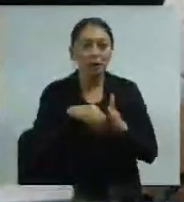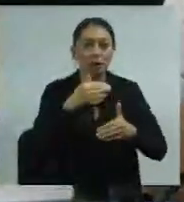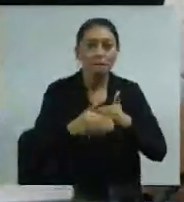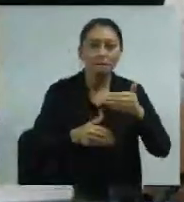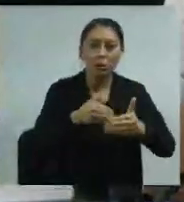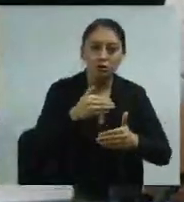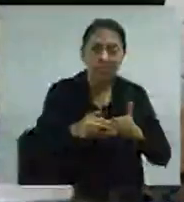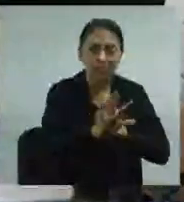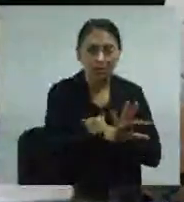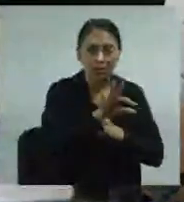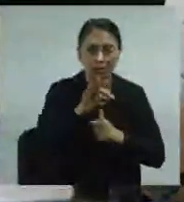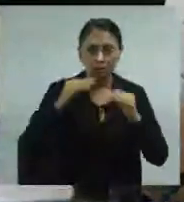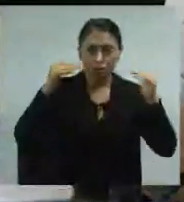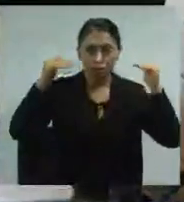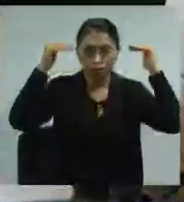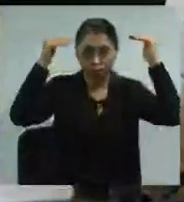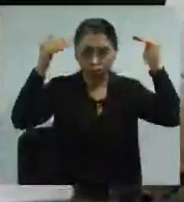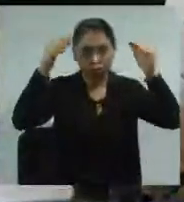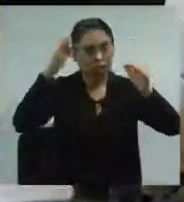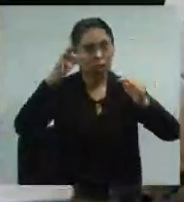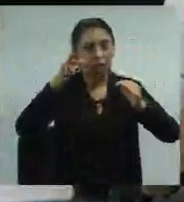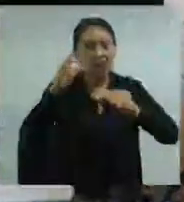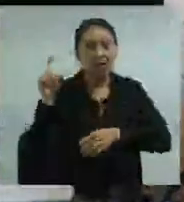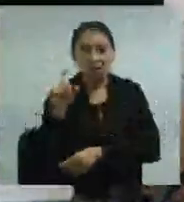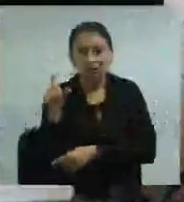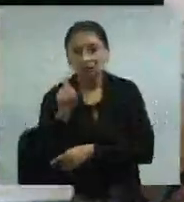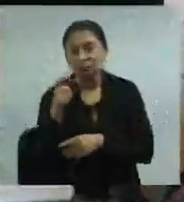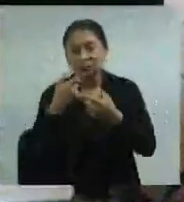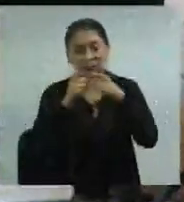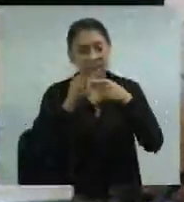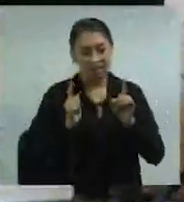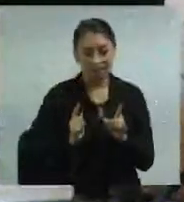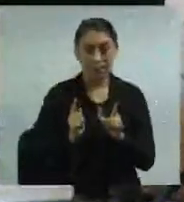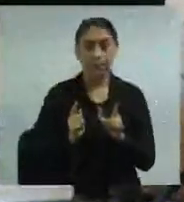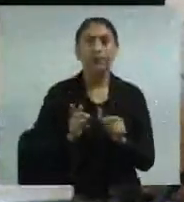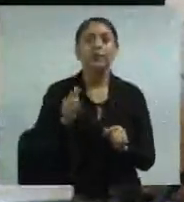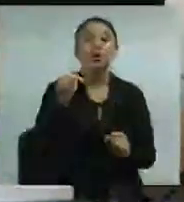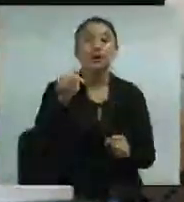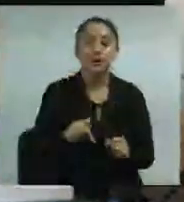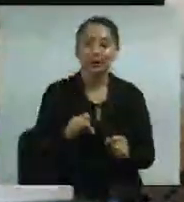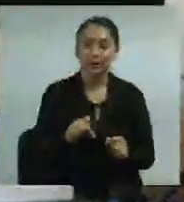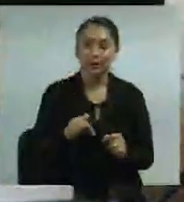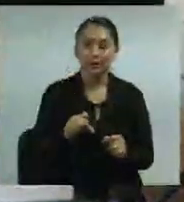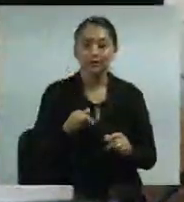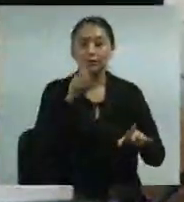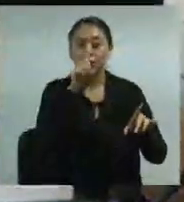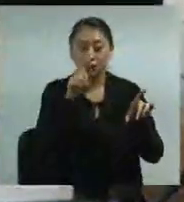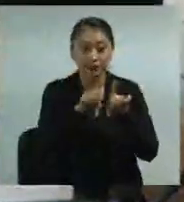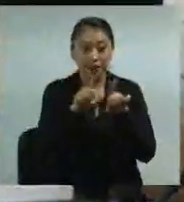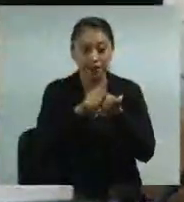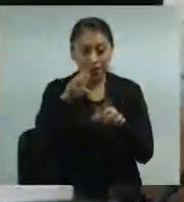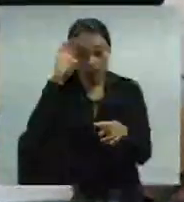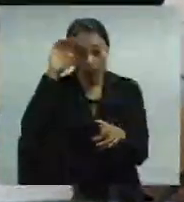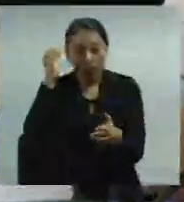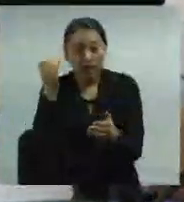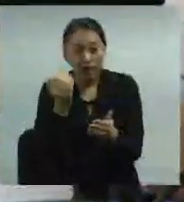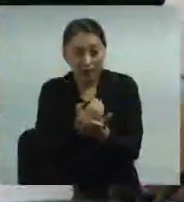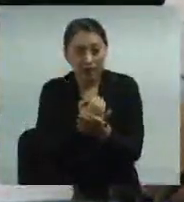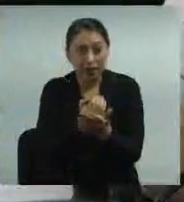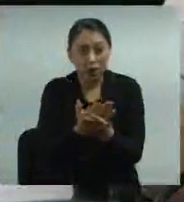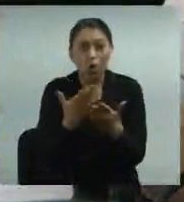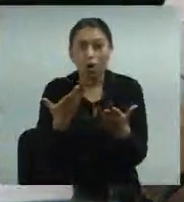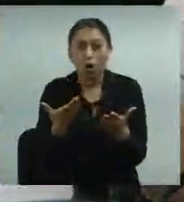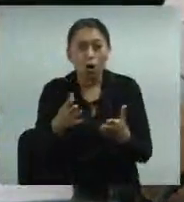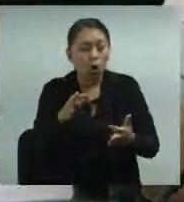de magistrados, de fiscal, de contralor, etcétera, etcétera. Esto, al final de cuentas, también creo que el tema de los